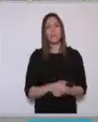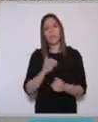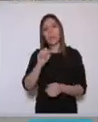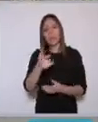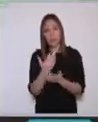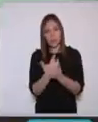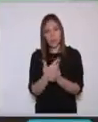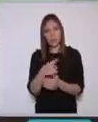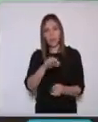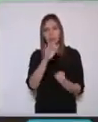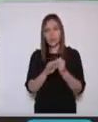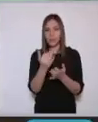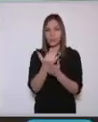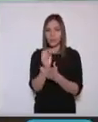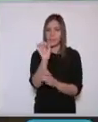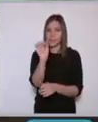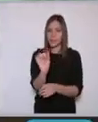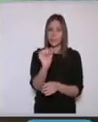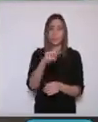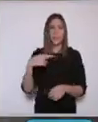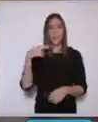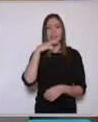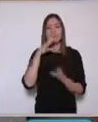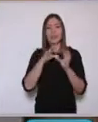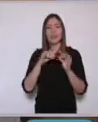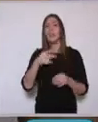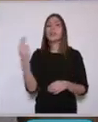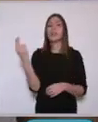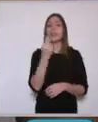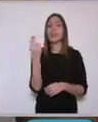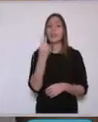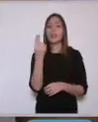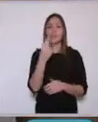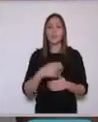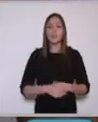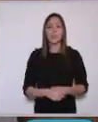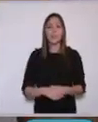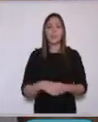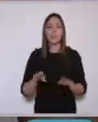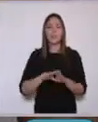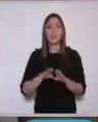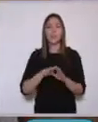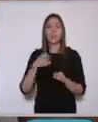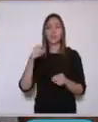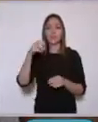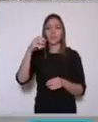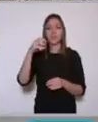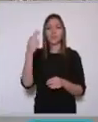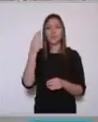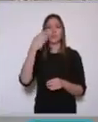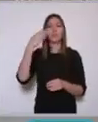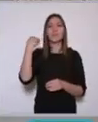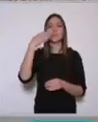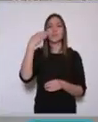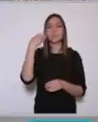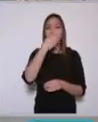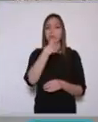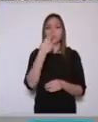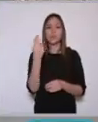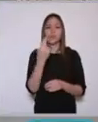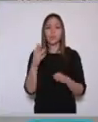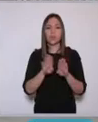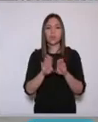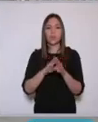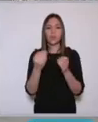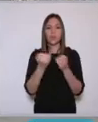Al final. Espérense tantito. Eso. Lo vamos a hacer muy rápido. Requerimos de una brocha, yo les sugiero que sea una brocha en